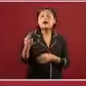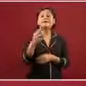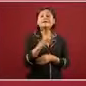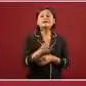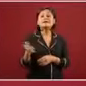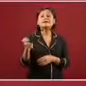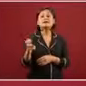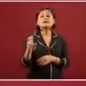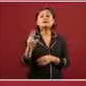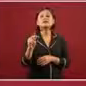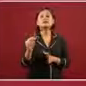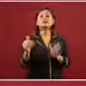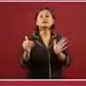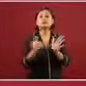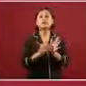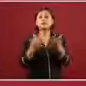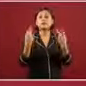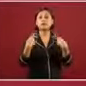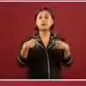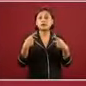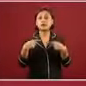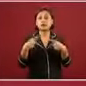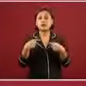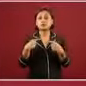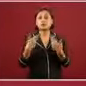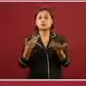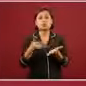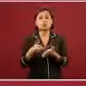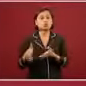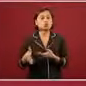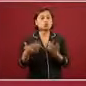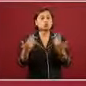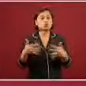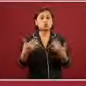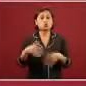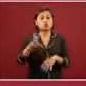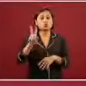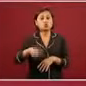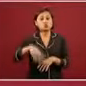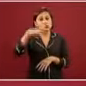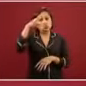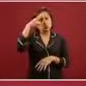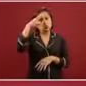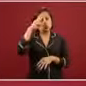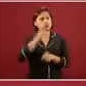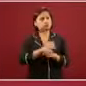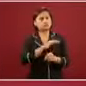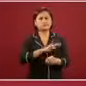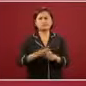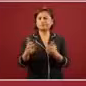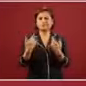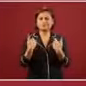380,000 trabajadores, algo pues increíble.